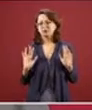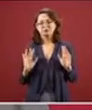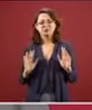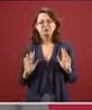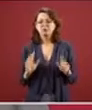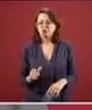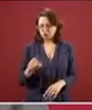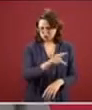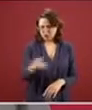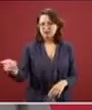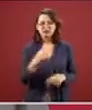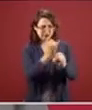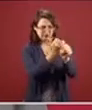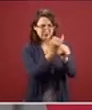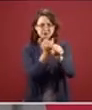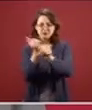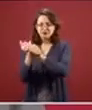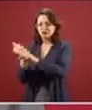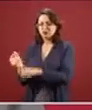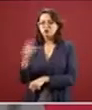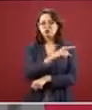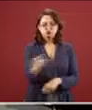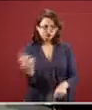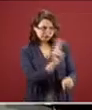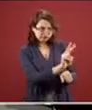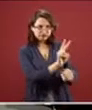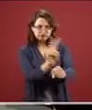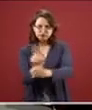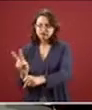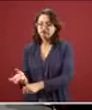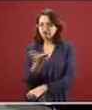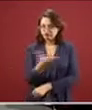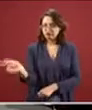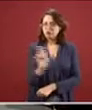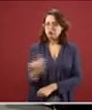eso es trabajo de ustedes, son mirones profesionales.